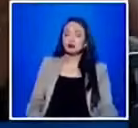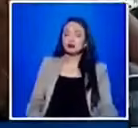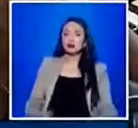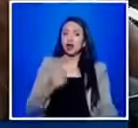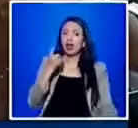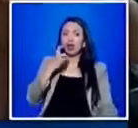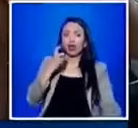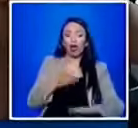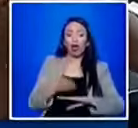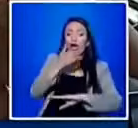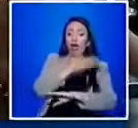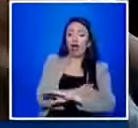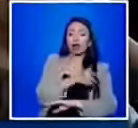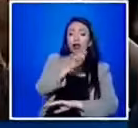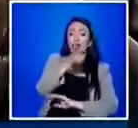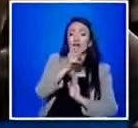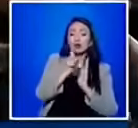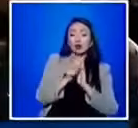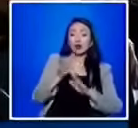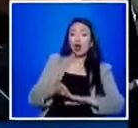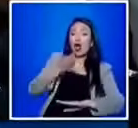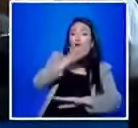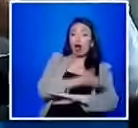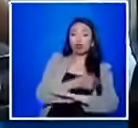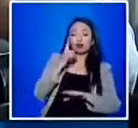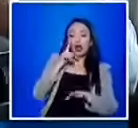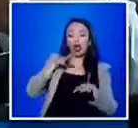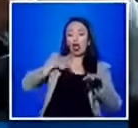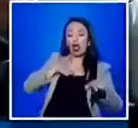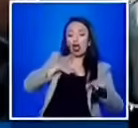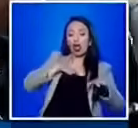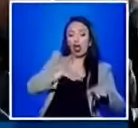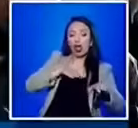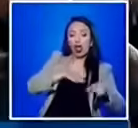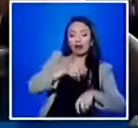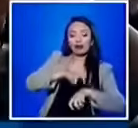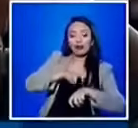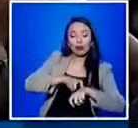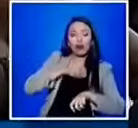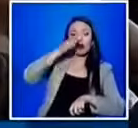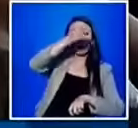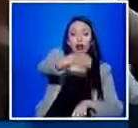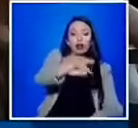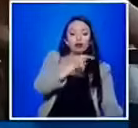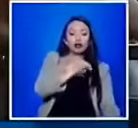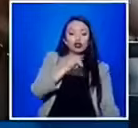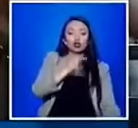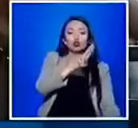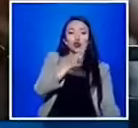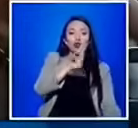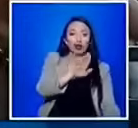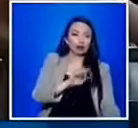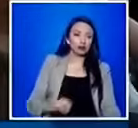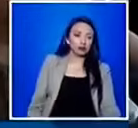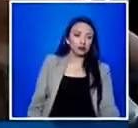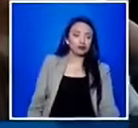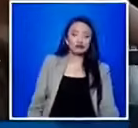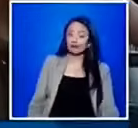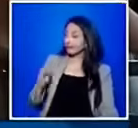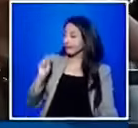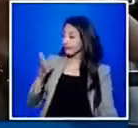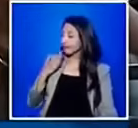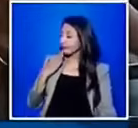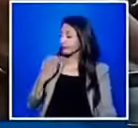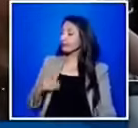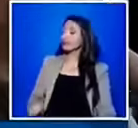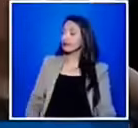tenemos que salir unos 10 minutos antes de la parada para poder alcanzar a los tiempos a las Naciones Unidas. Muchísimas gracias. Bueno, eso es parte de las